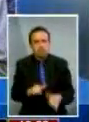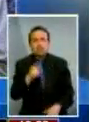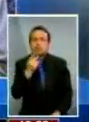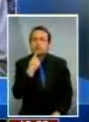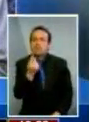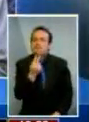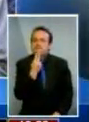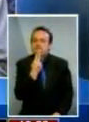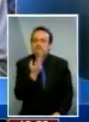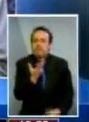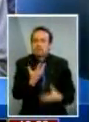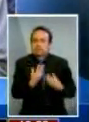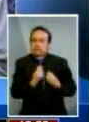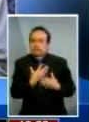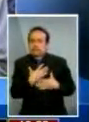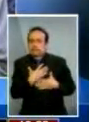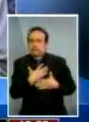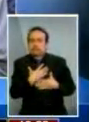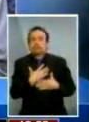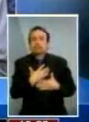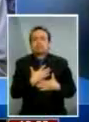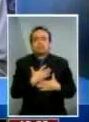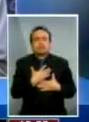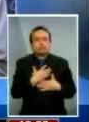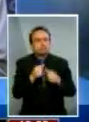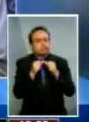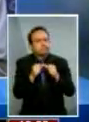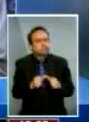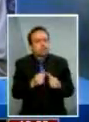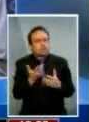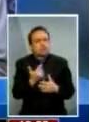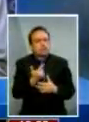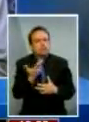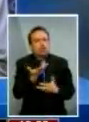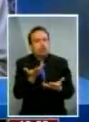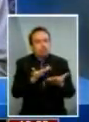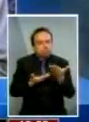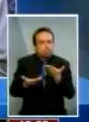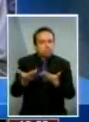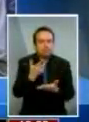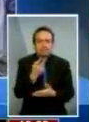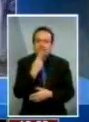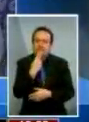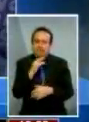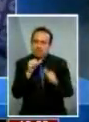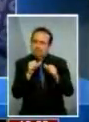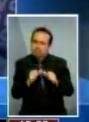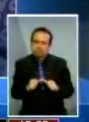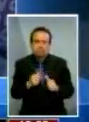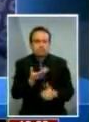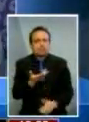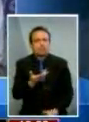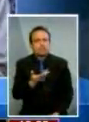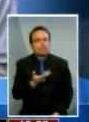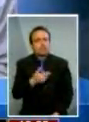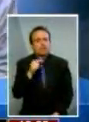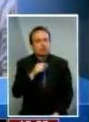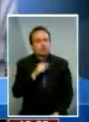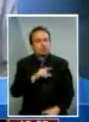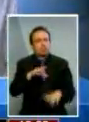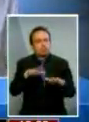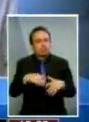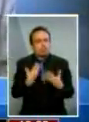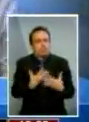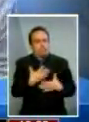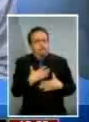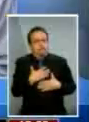temor permanente. ¿Usted cómo convive el hecho de querer mantener viviendo, querer seguir en la zona con este